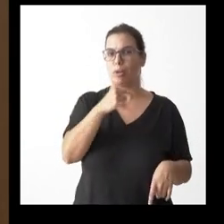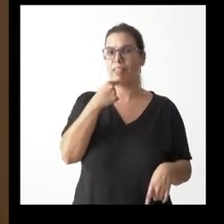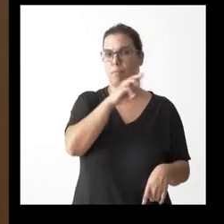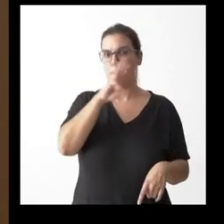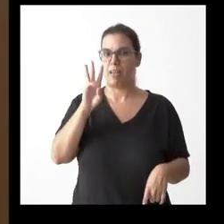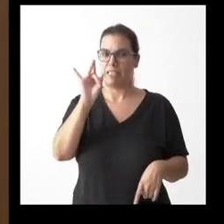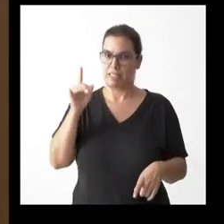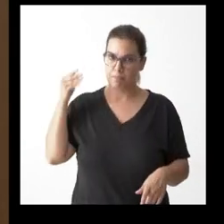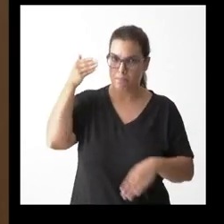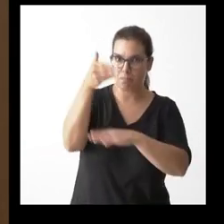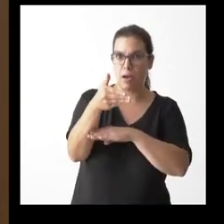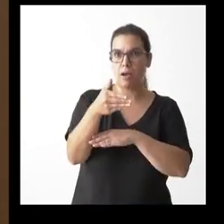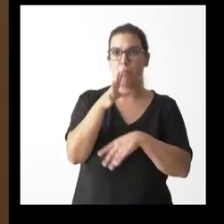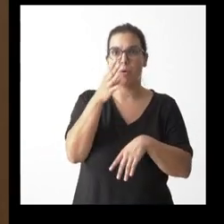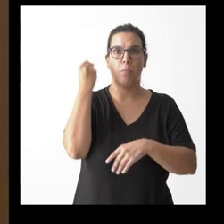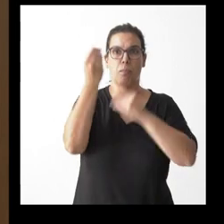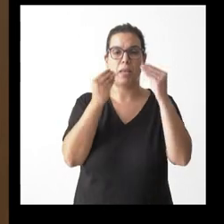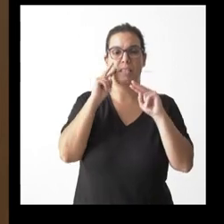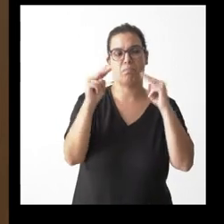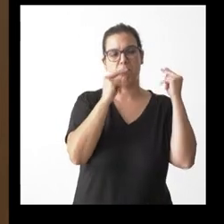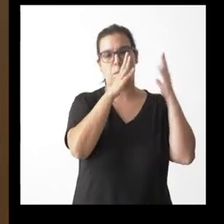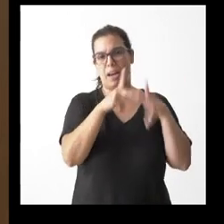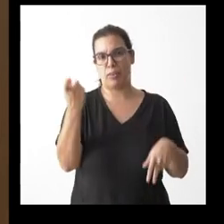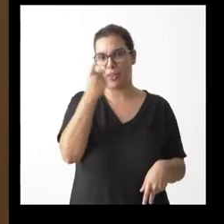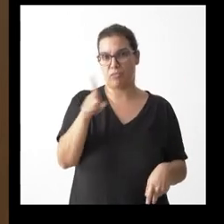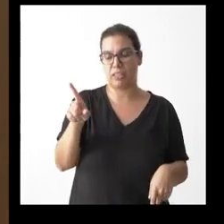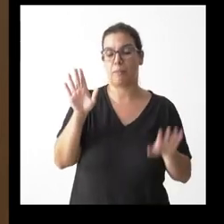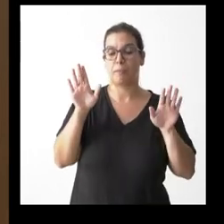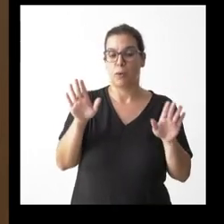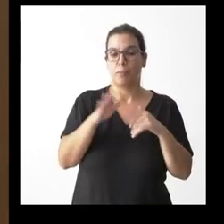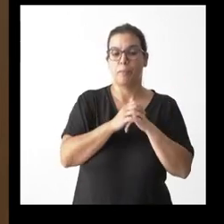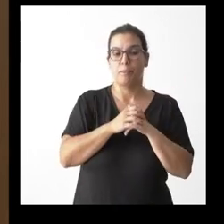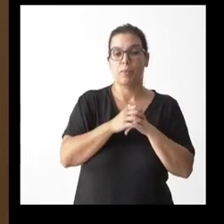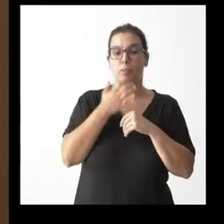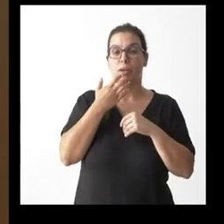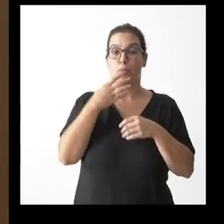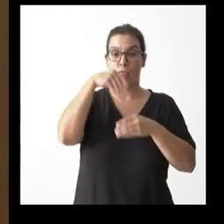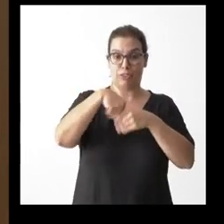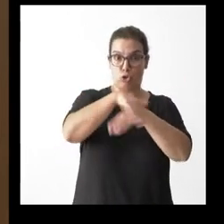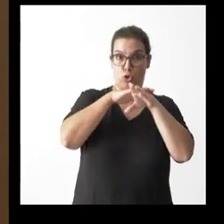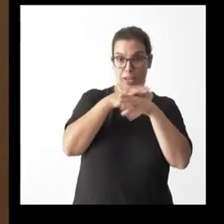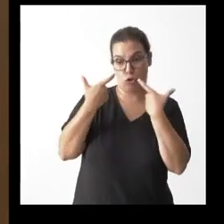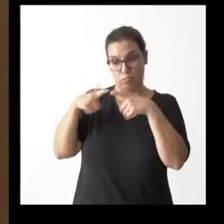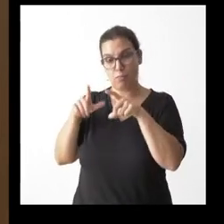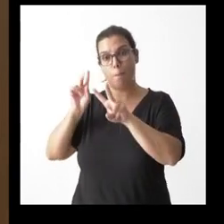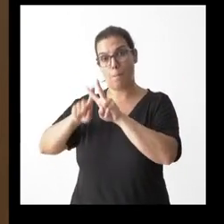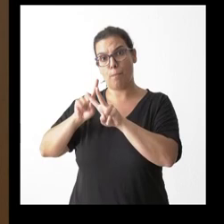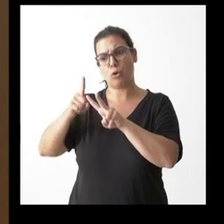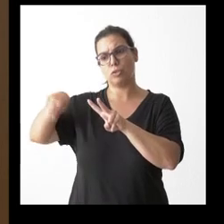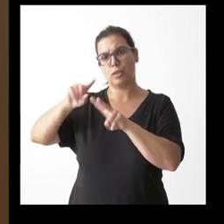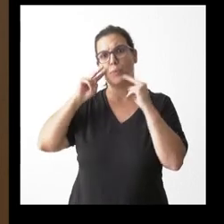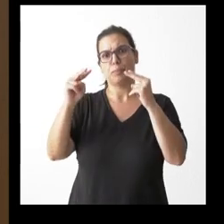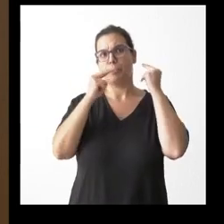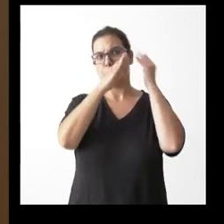Porque no creen que te van de hacerse balances, pero sí que desde la parte de Vox del Gobierno sí que se ha hecho un balance sobre la actuación de